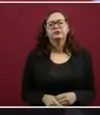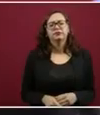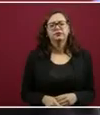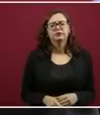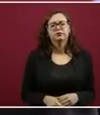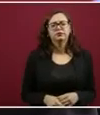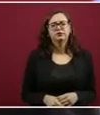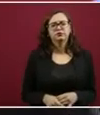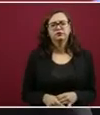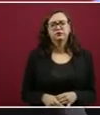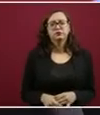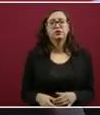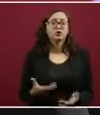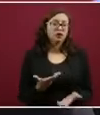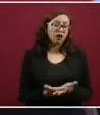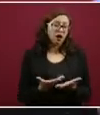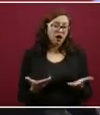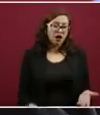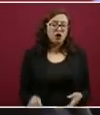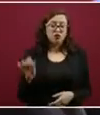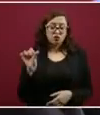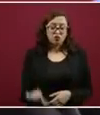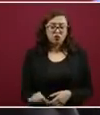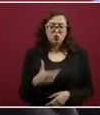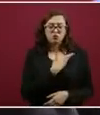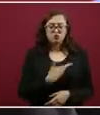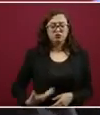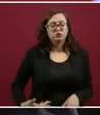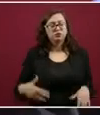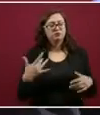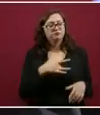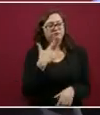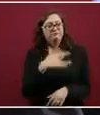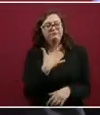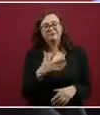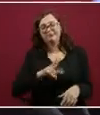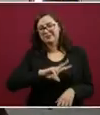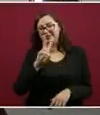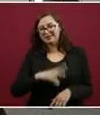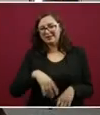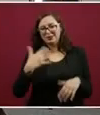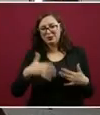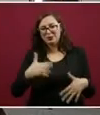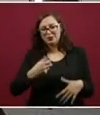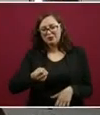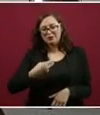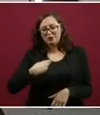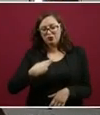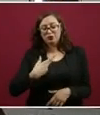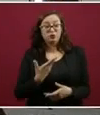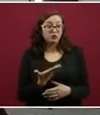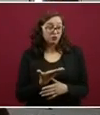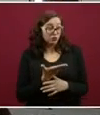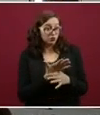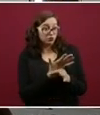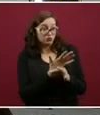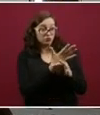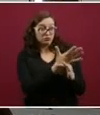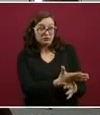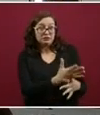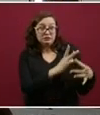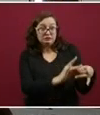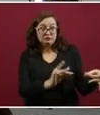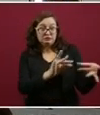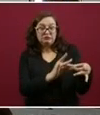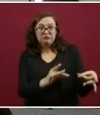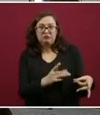hoy, en lo personal, señor presidente, estoy halagado, y sus palabras siempre comprometen mucho más a